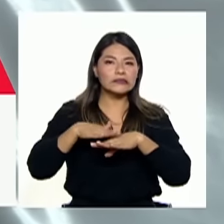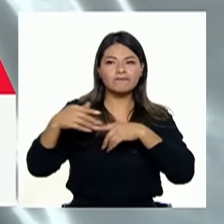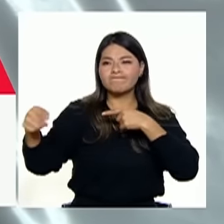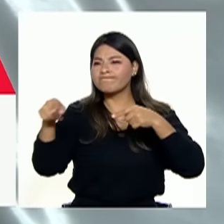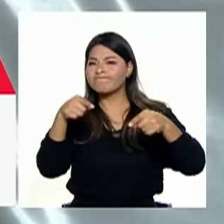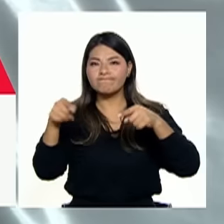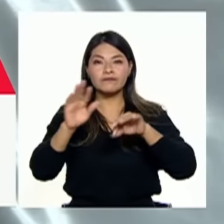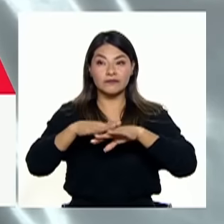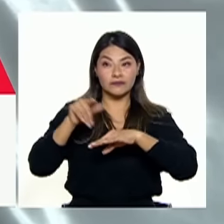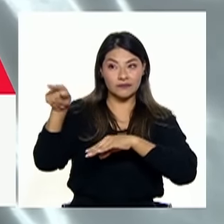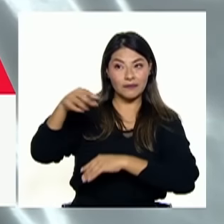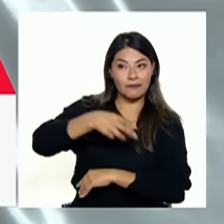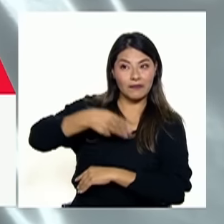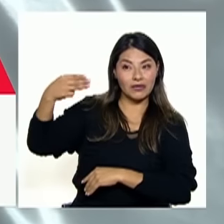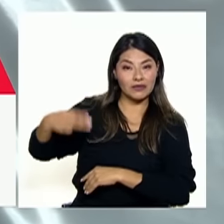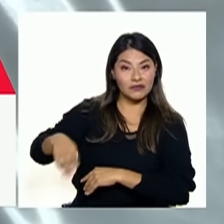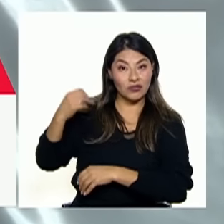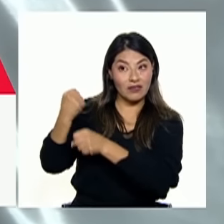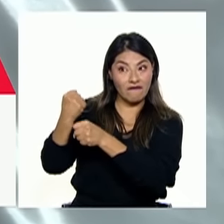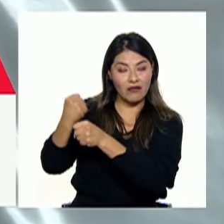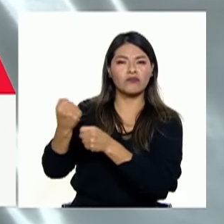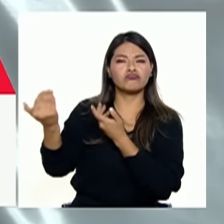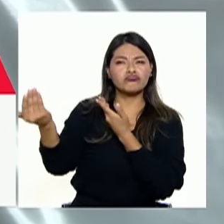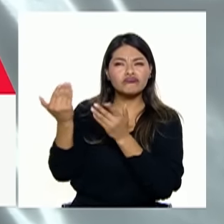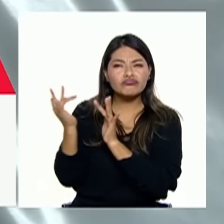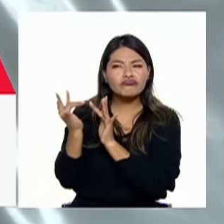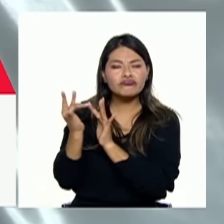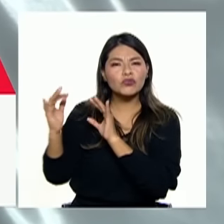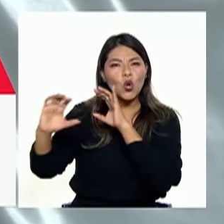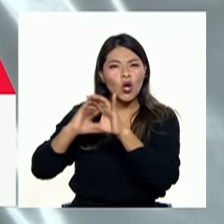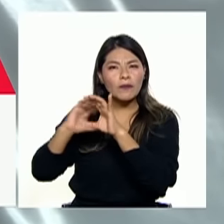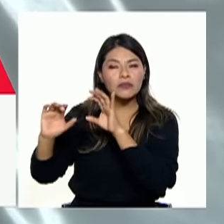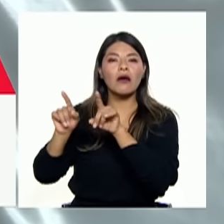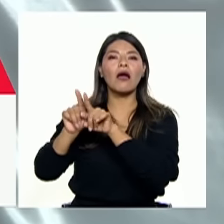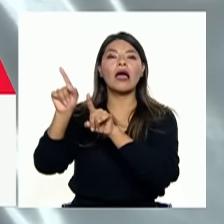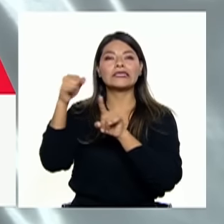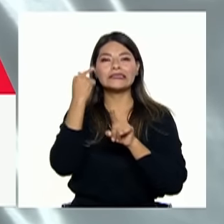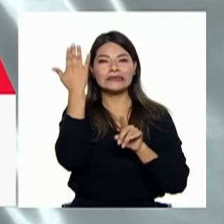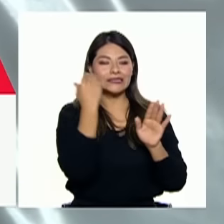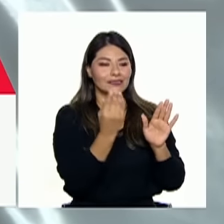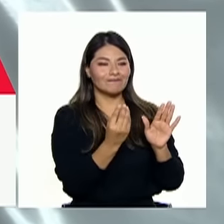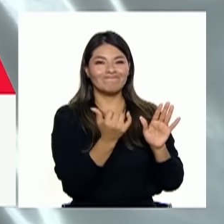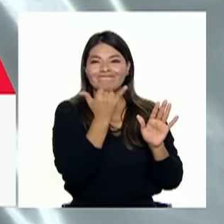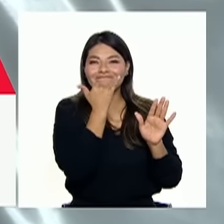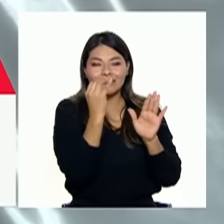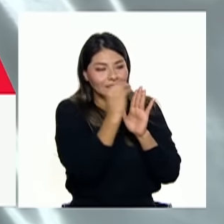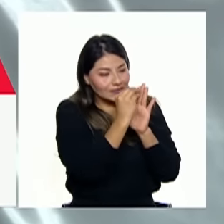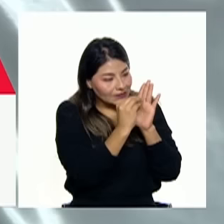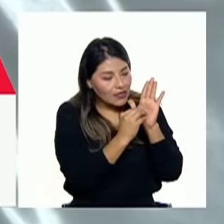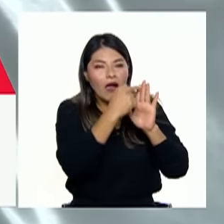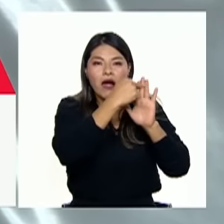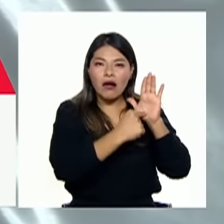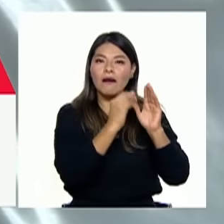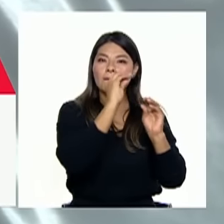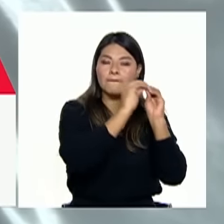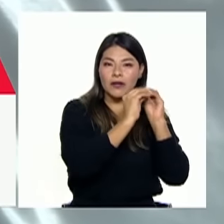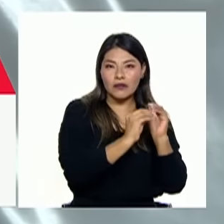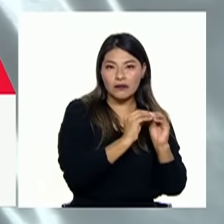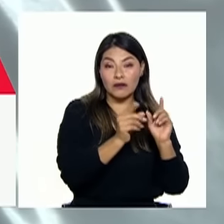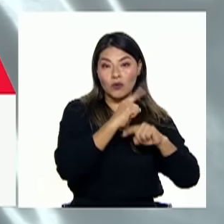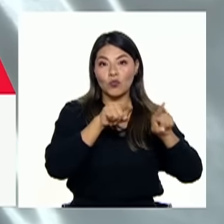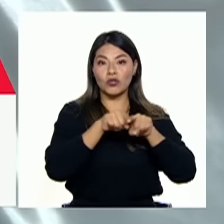ante el Ministerio de Trabajo, se ha corregido un error histórico respecto a la composición